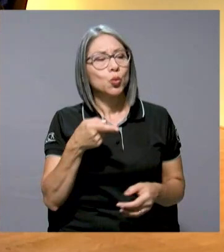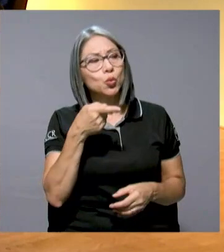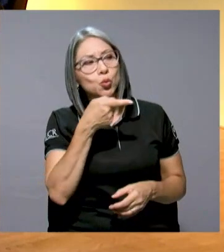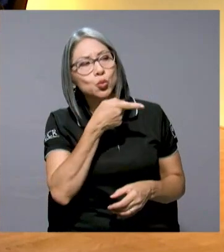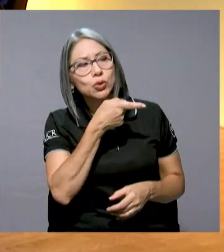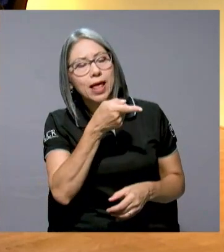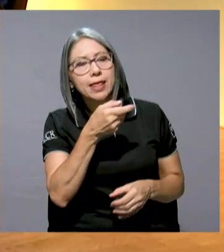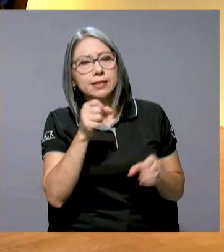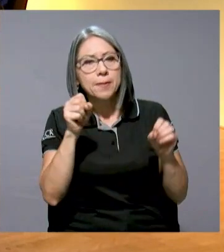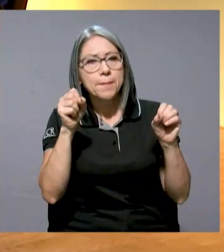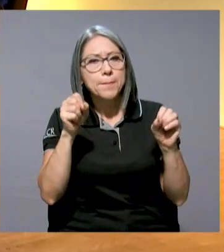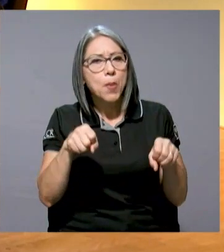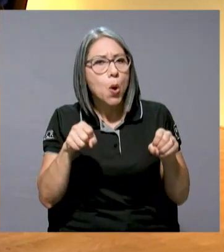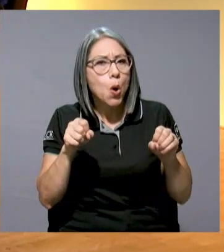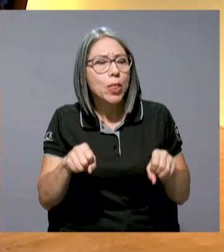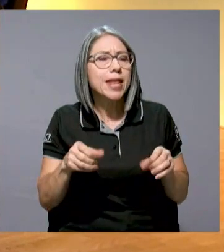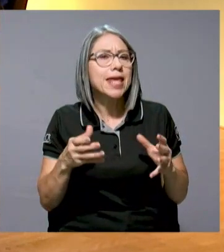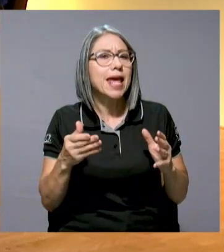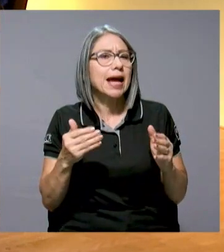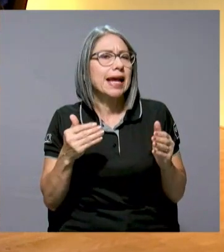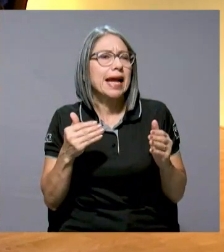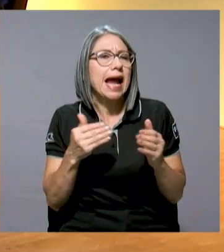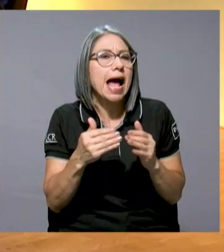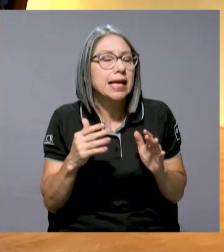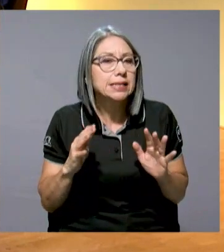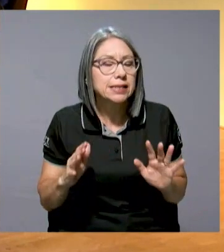ustedes podrían casi